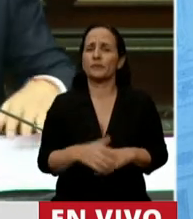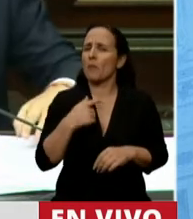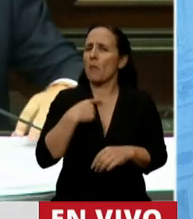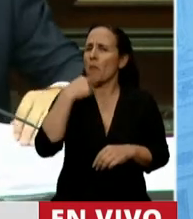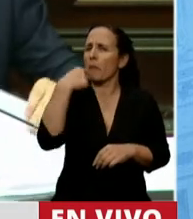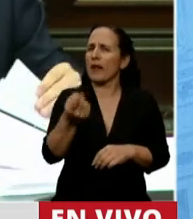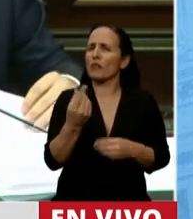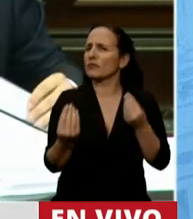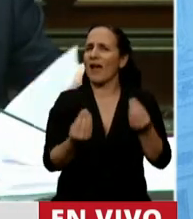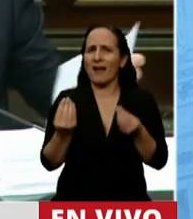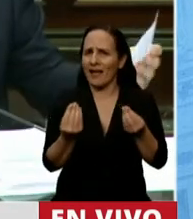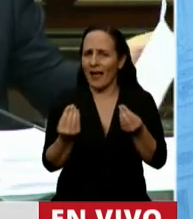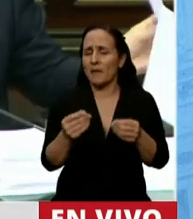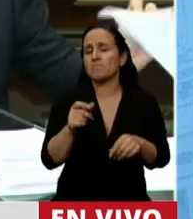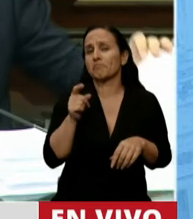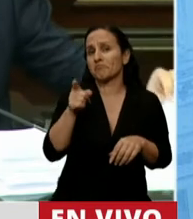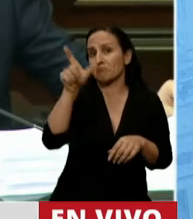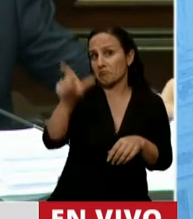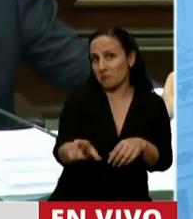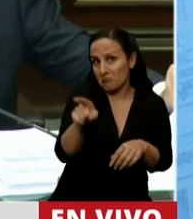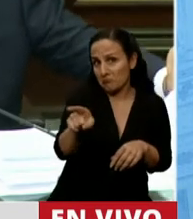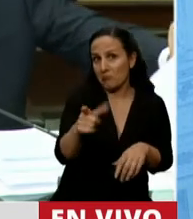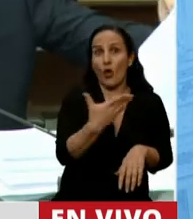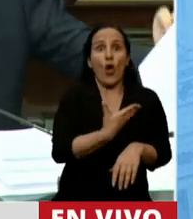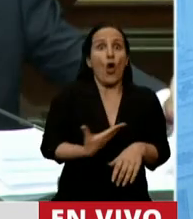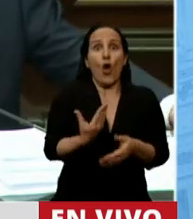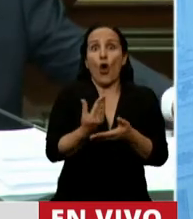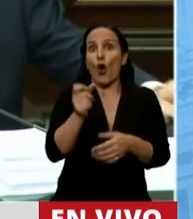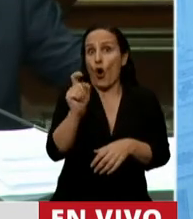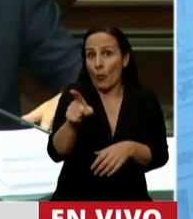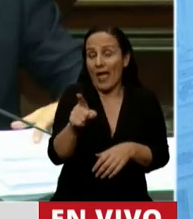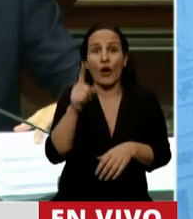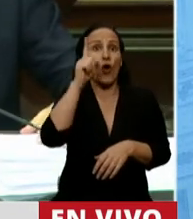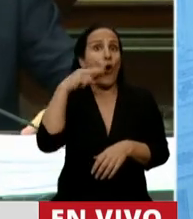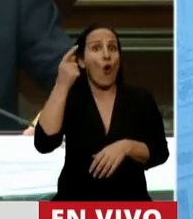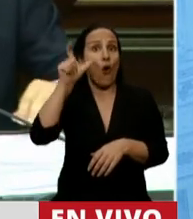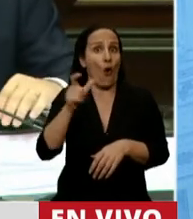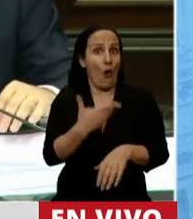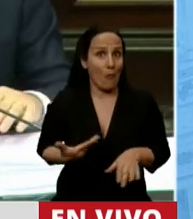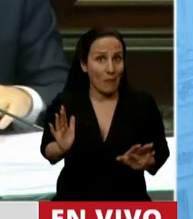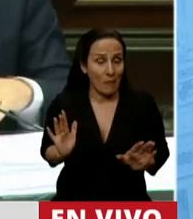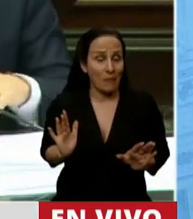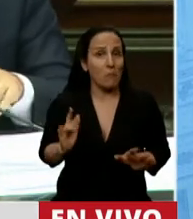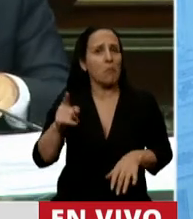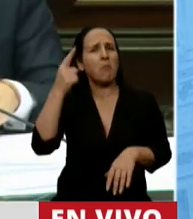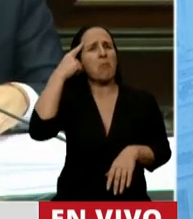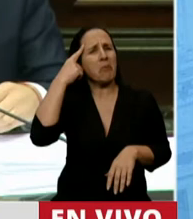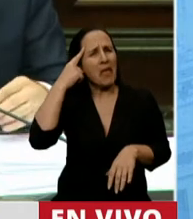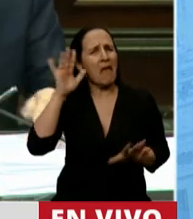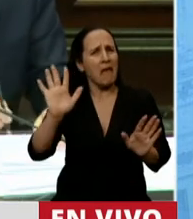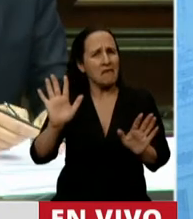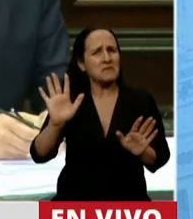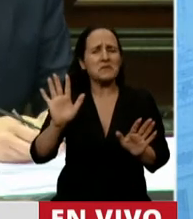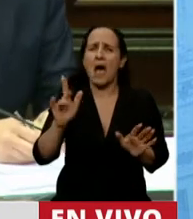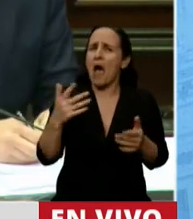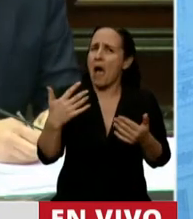si usted o su gobierno o el presidente Alberto Fernández consideran